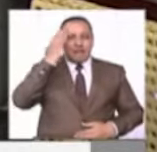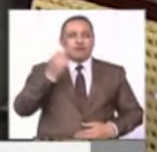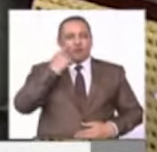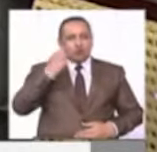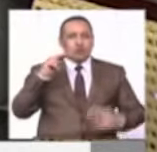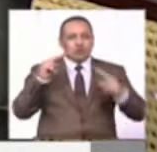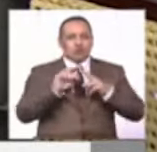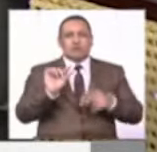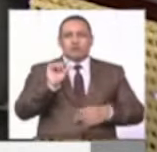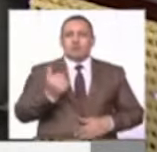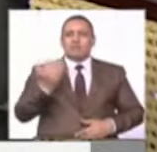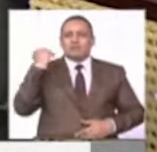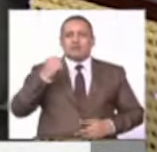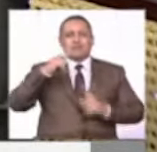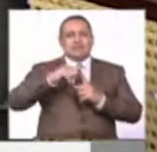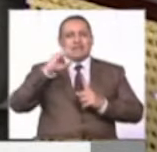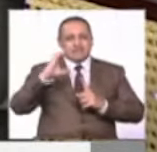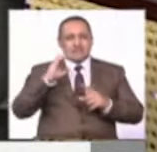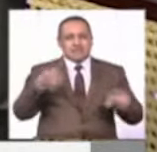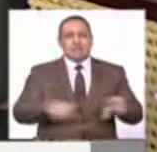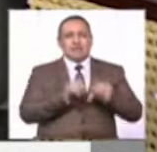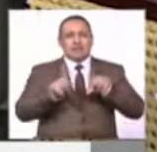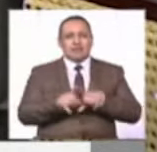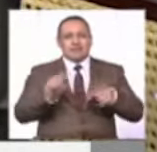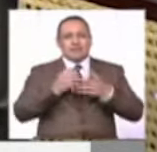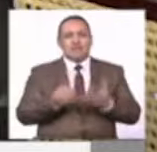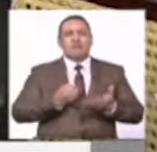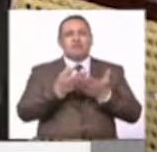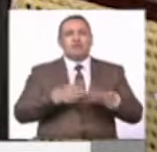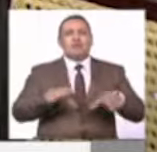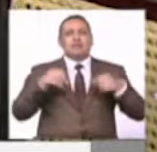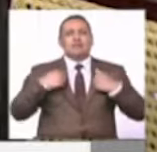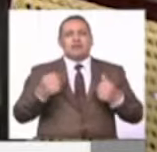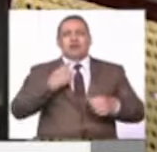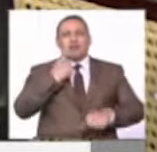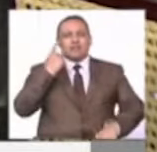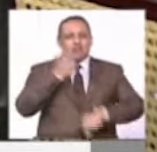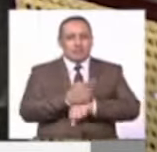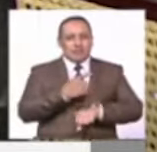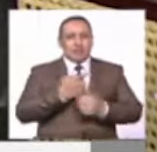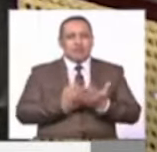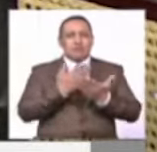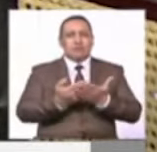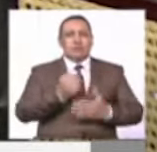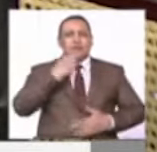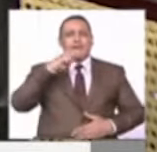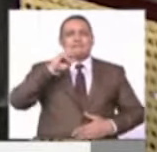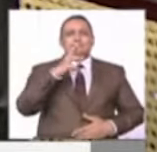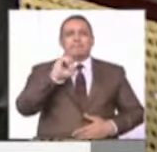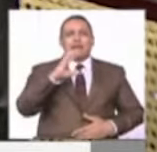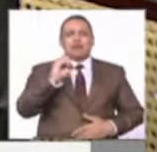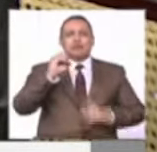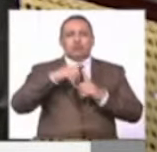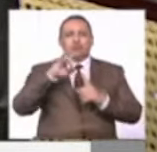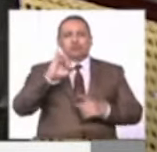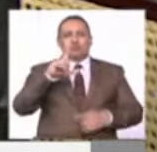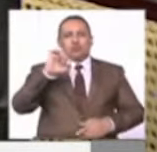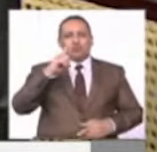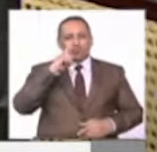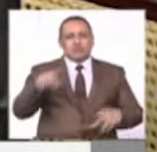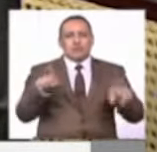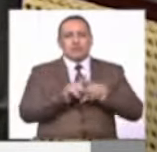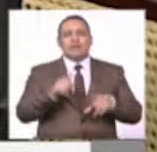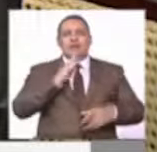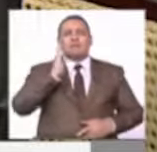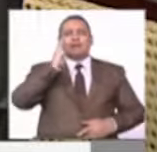reciente fallo del PC Que al momento de declarar fundada la demanda de Amparo del señor marco tuo Falcón y Gallardo disponiendo